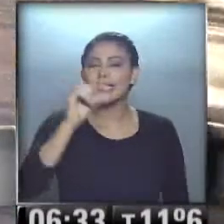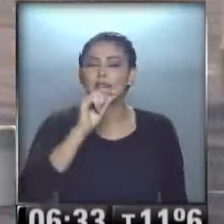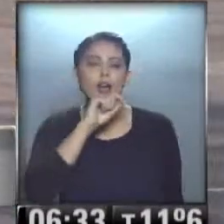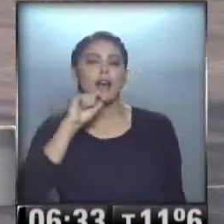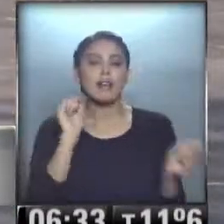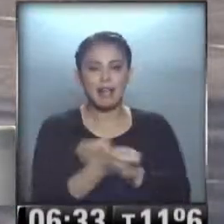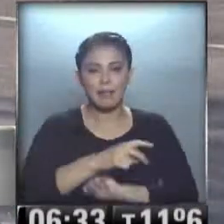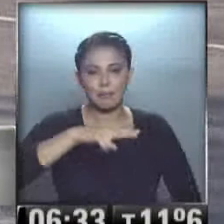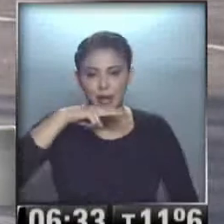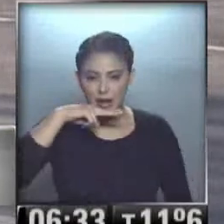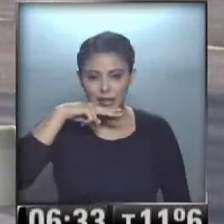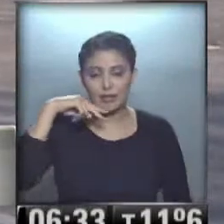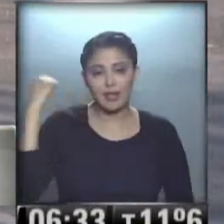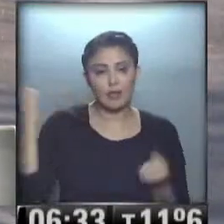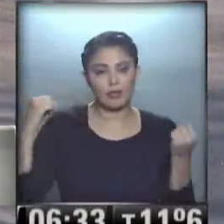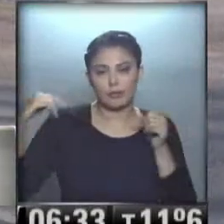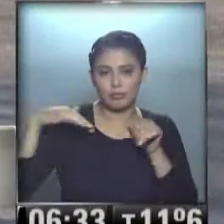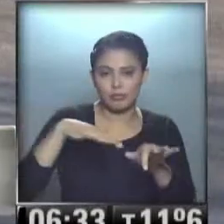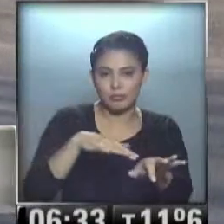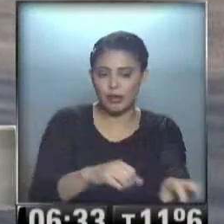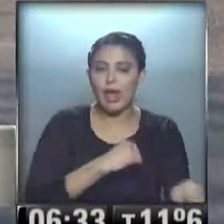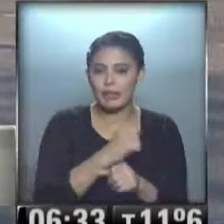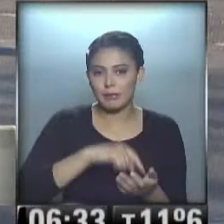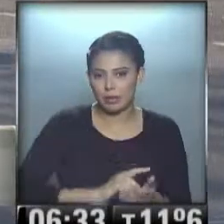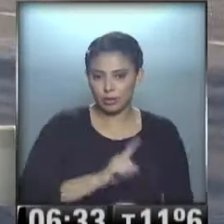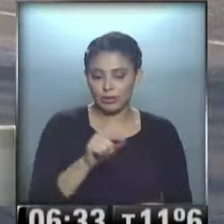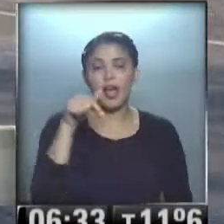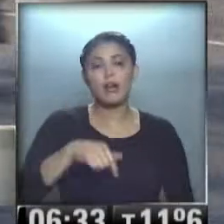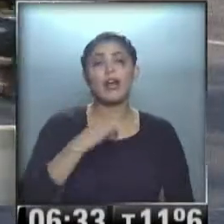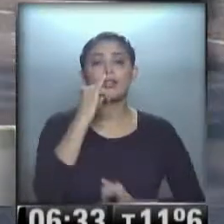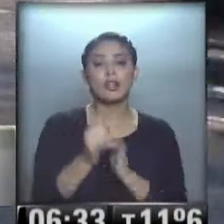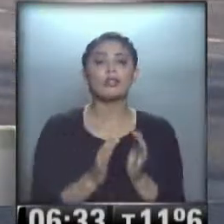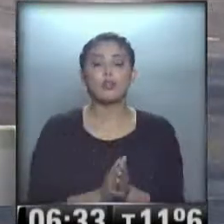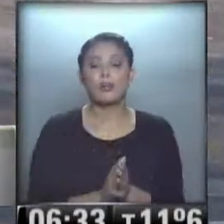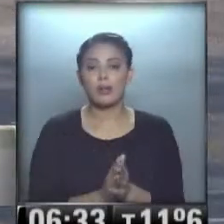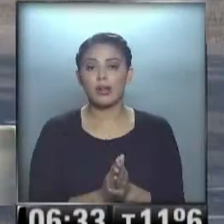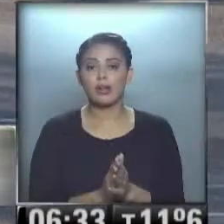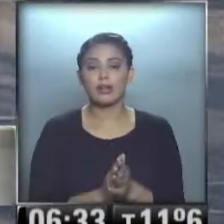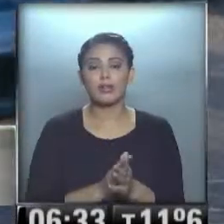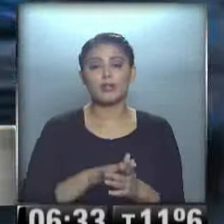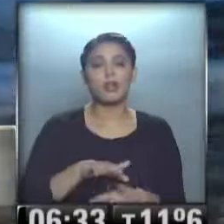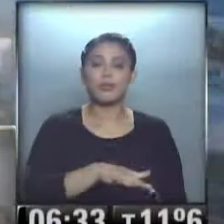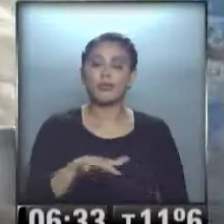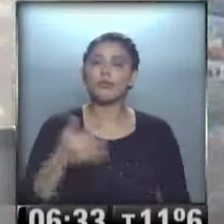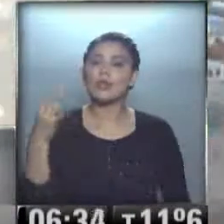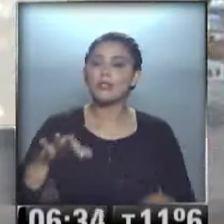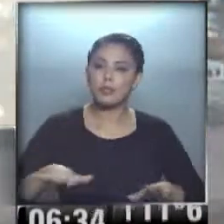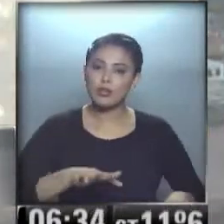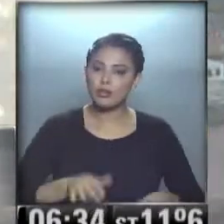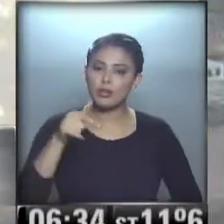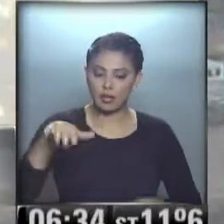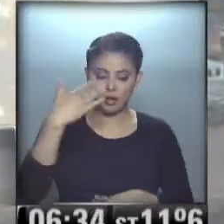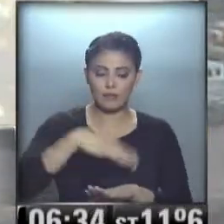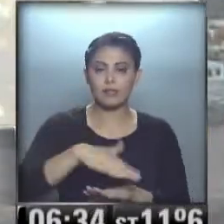el tránsito hacia el norte de la ciudad y el norte del conurbano. Hablamos del norte y vamos a hablar precisamente de lo que está ocurriendo en la